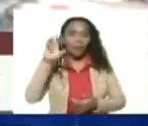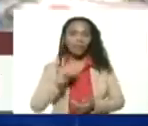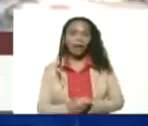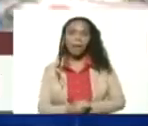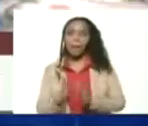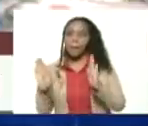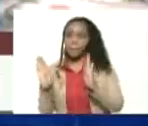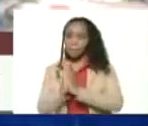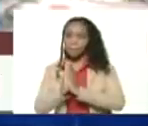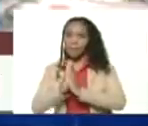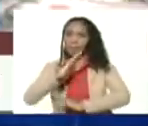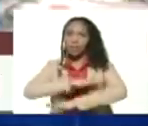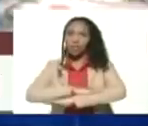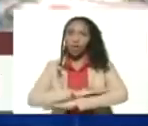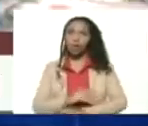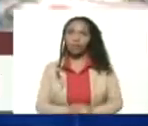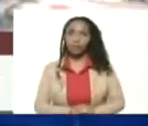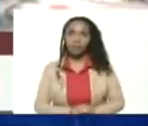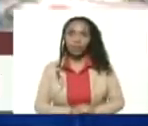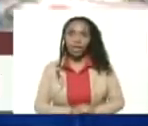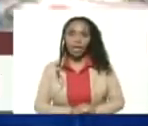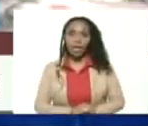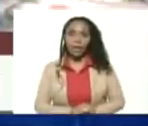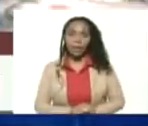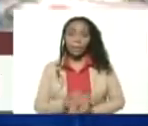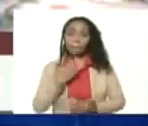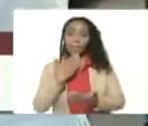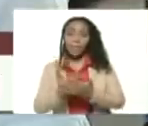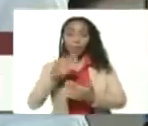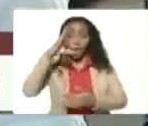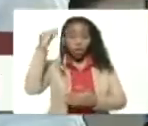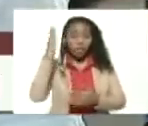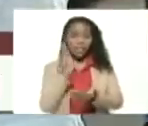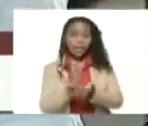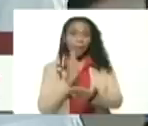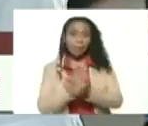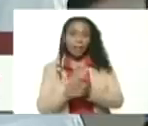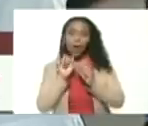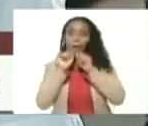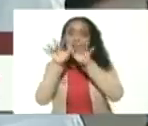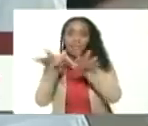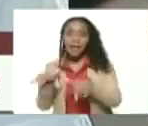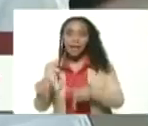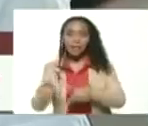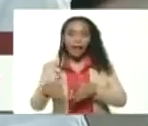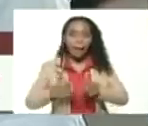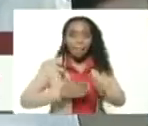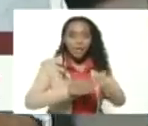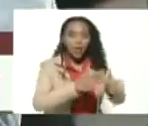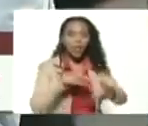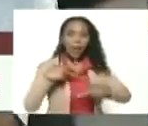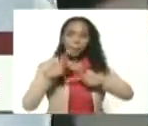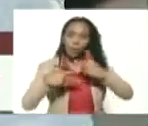bendición. Pidámosles a Dios siempre, Pedro, que nos bendiga en este camino de la